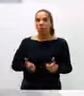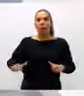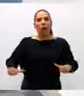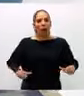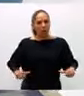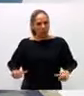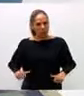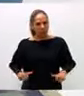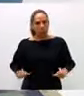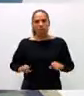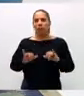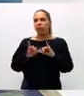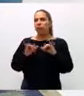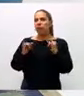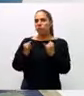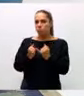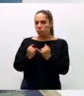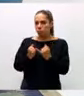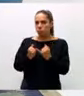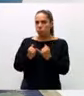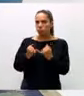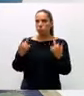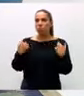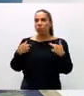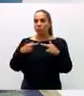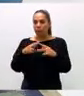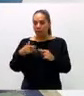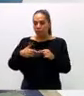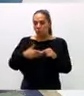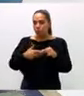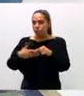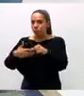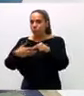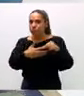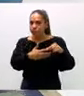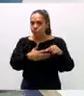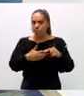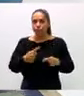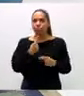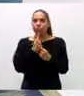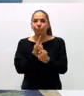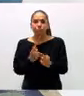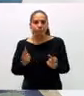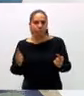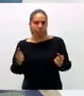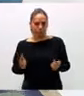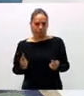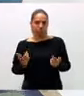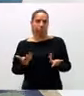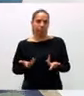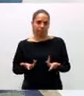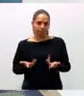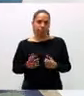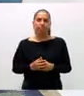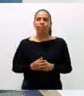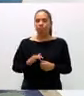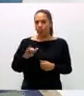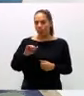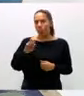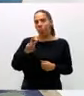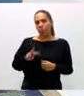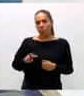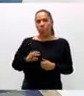papel fundamental para frenar la violencia y para desplegar una serie de intervenciones